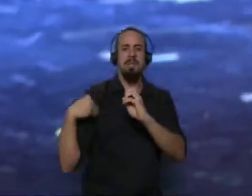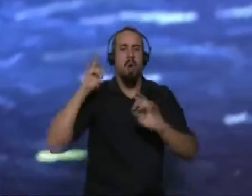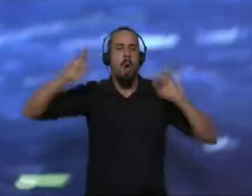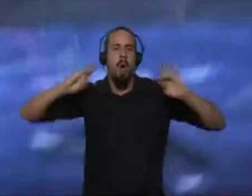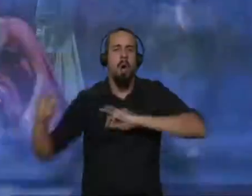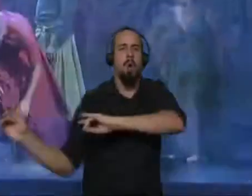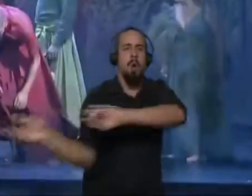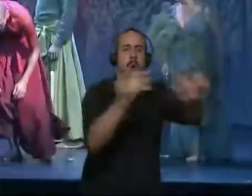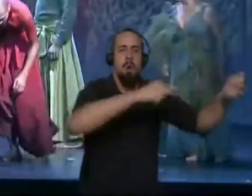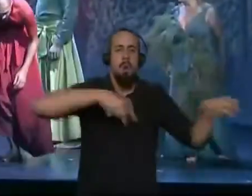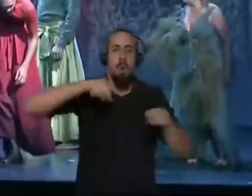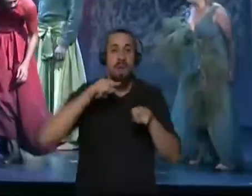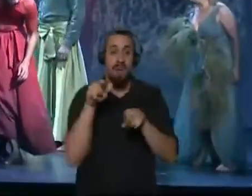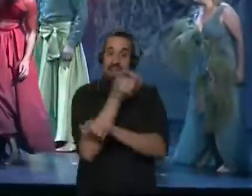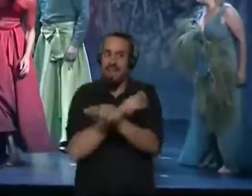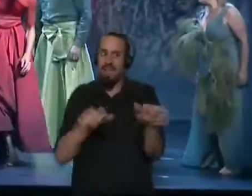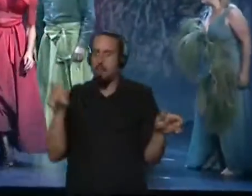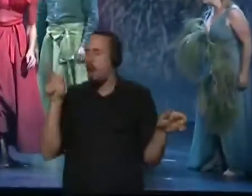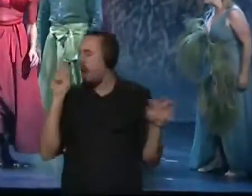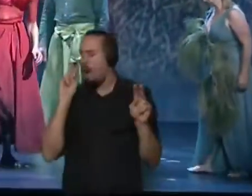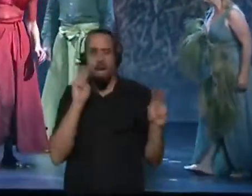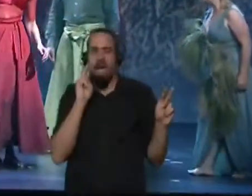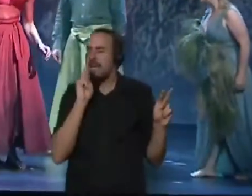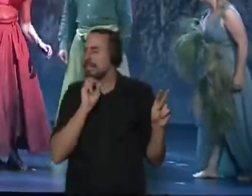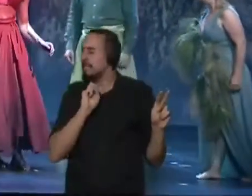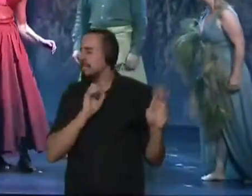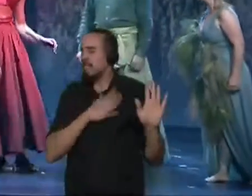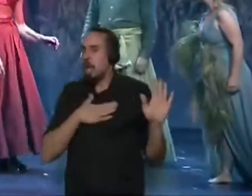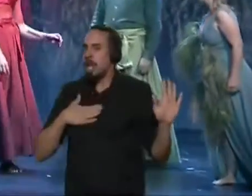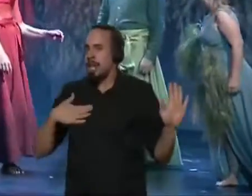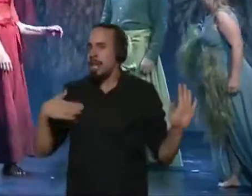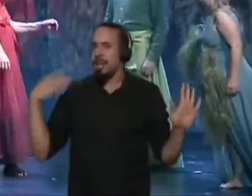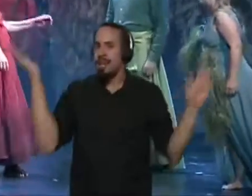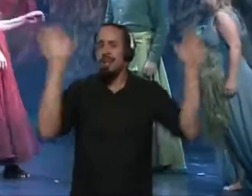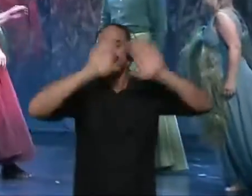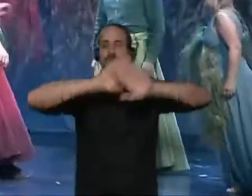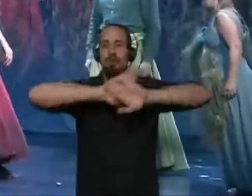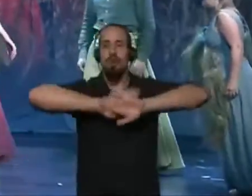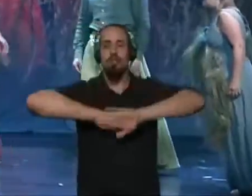quería escuchar. La noche duró muchos